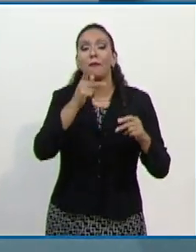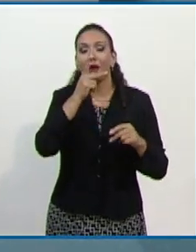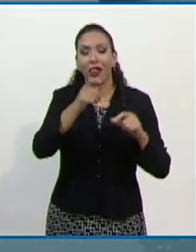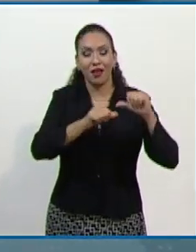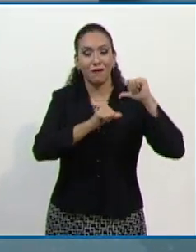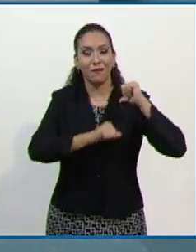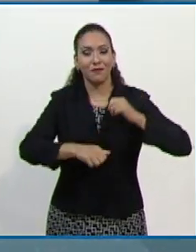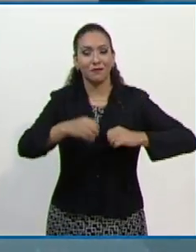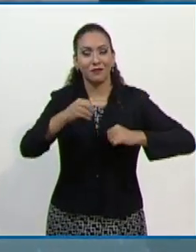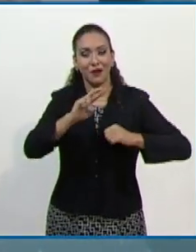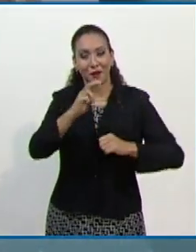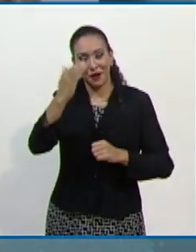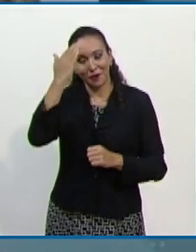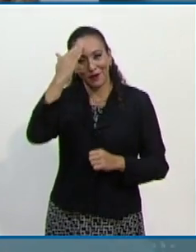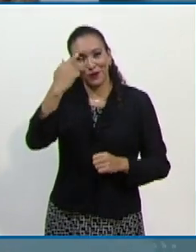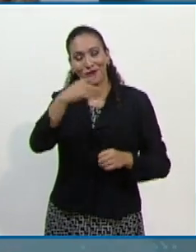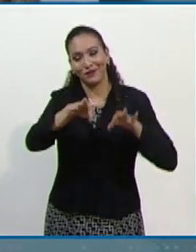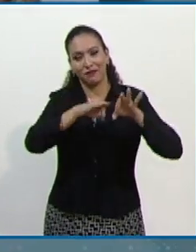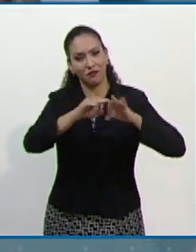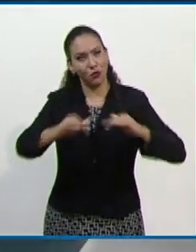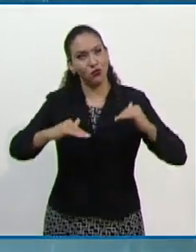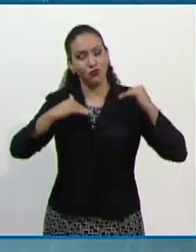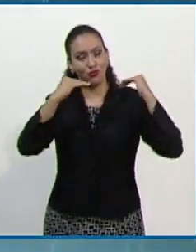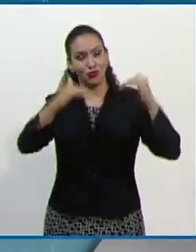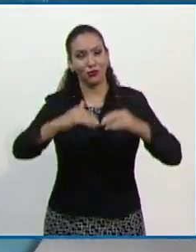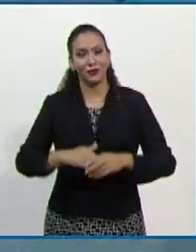en reconocimiento a su labor jurisdiccional.